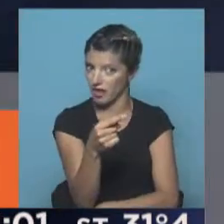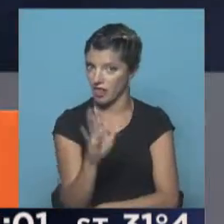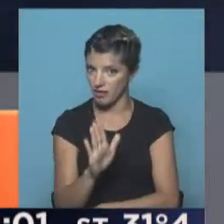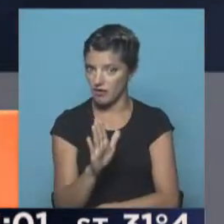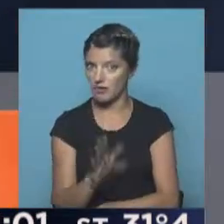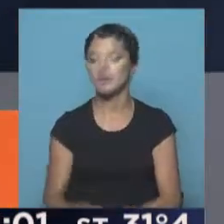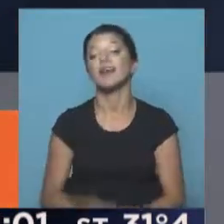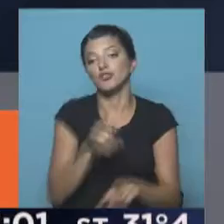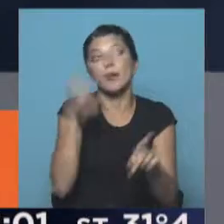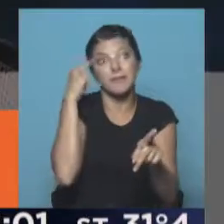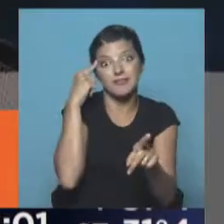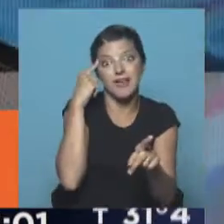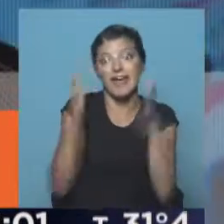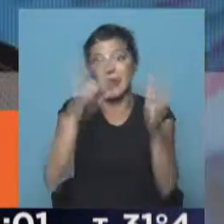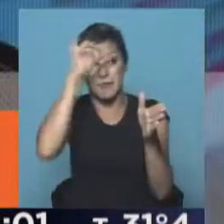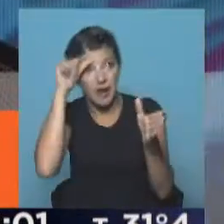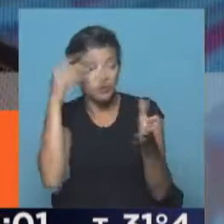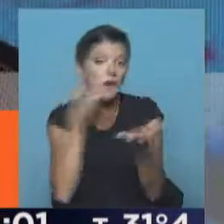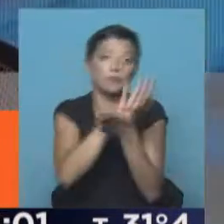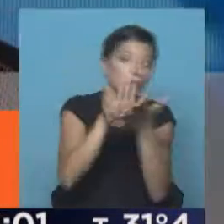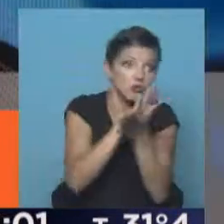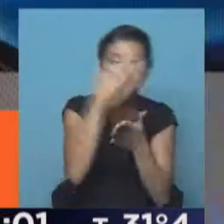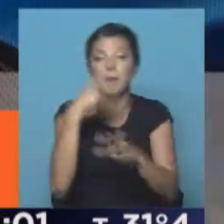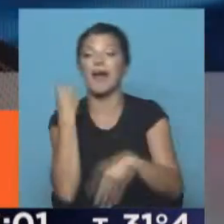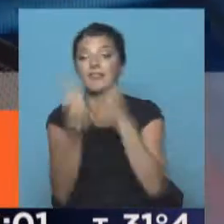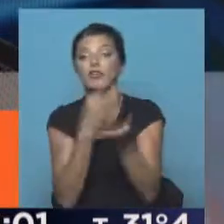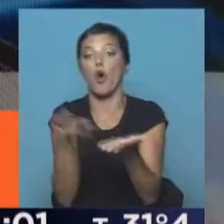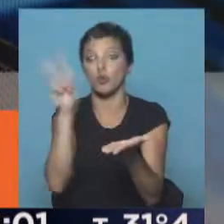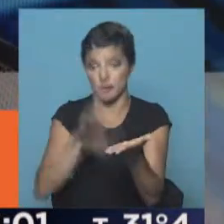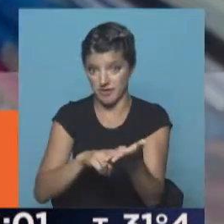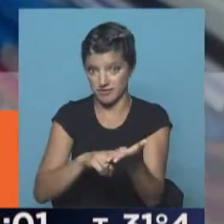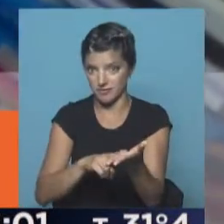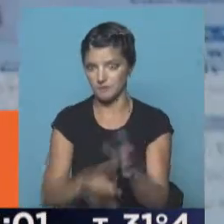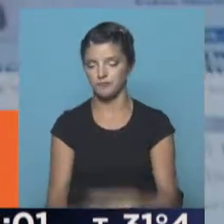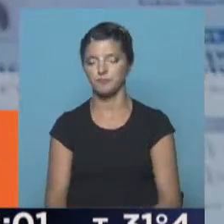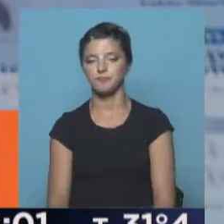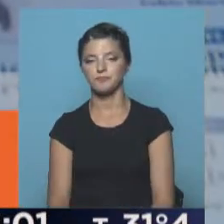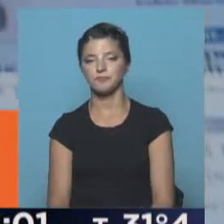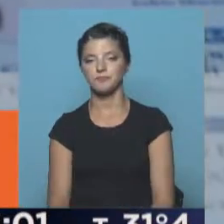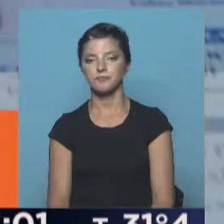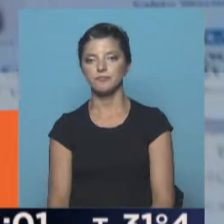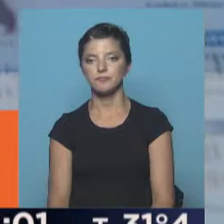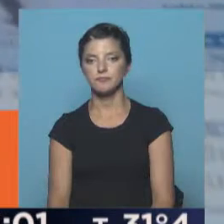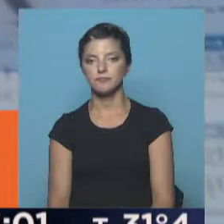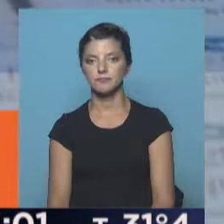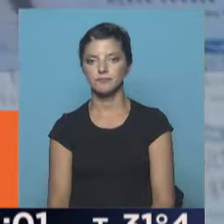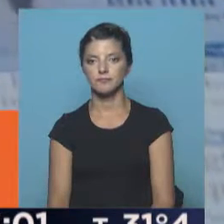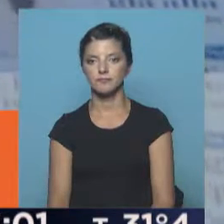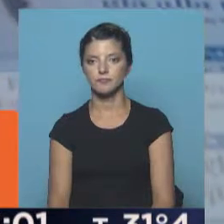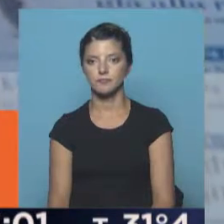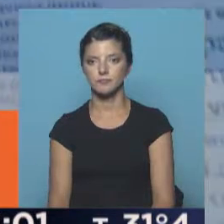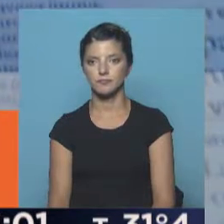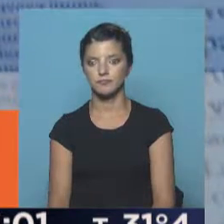de volver a presentarse como candidato a presidente del... ¿Cómo está? Exactamente, así es. antes. Entonces, digamos, este